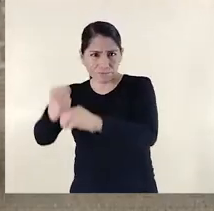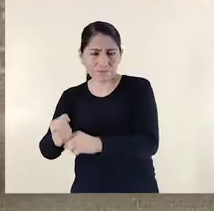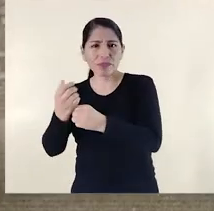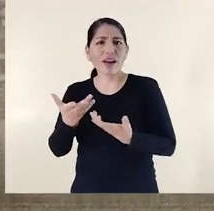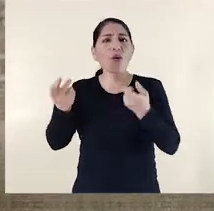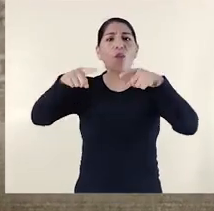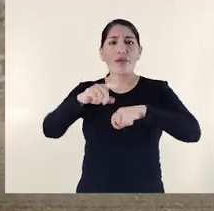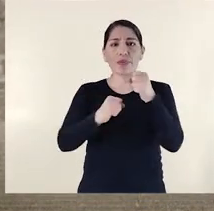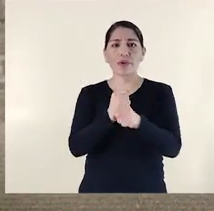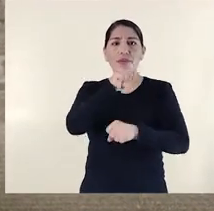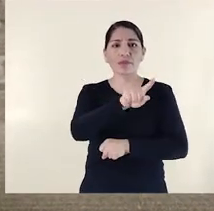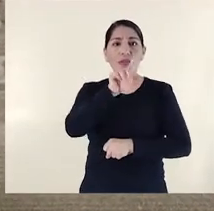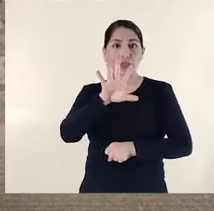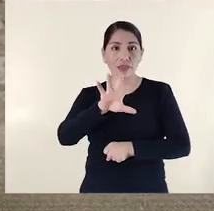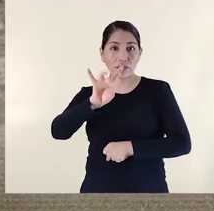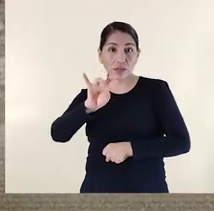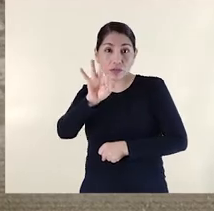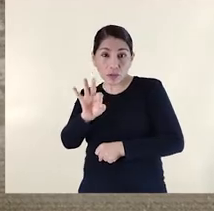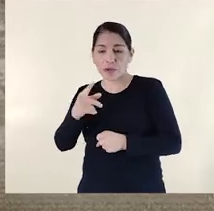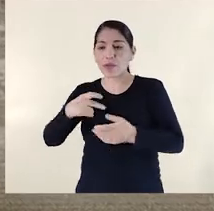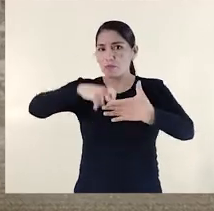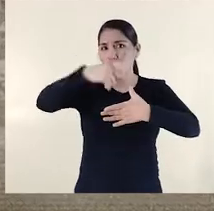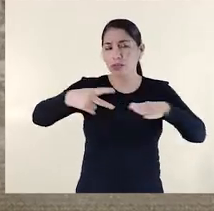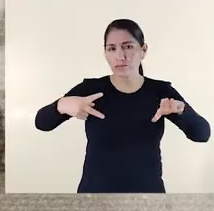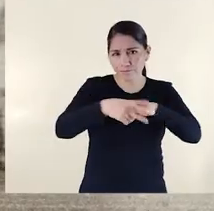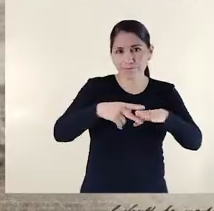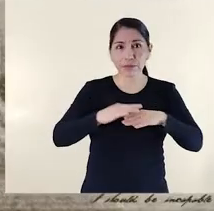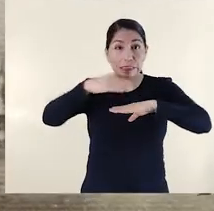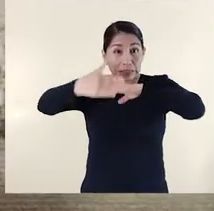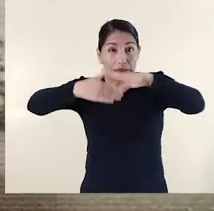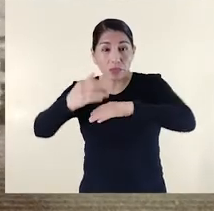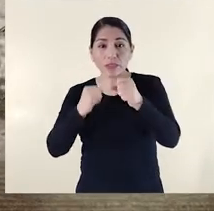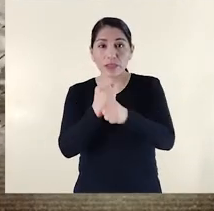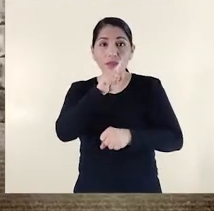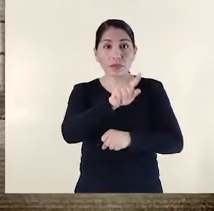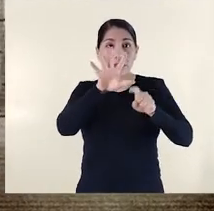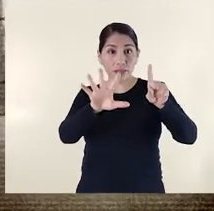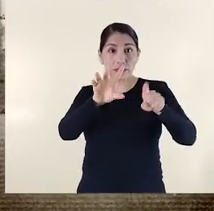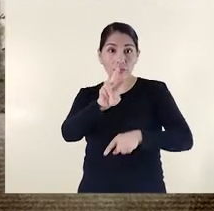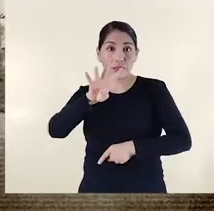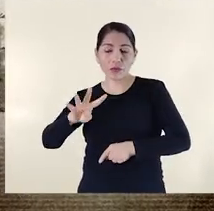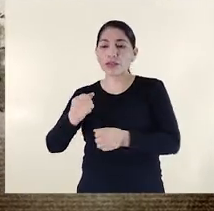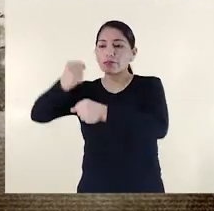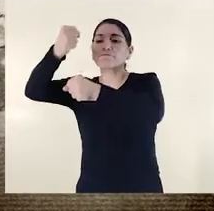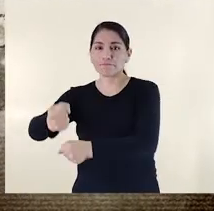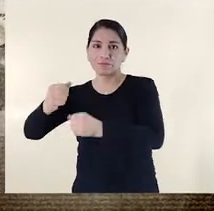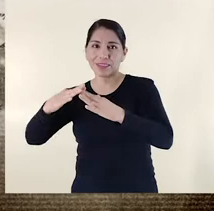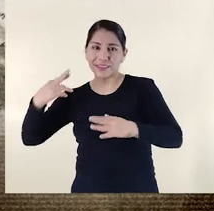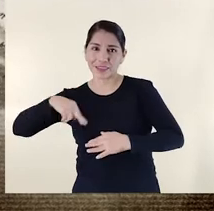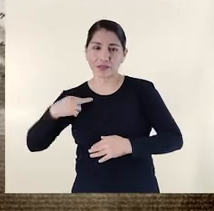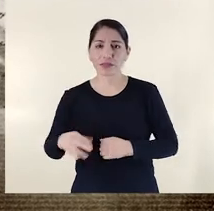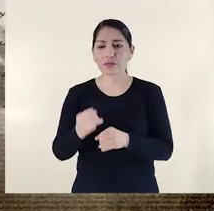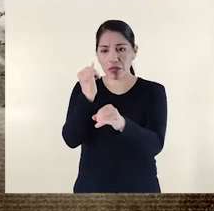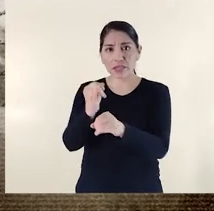religiosas dominicas data de 1589, el proyecto quedó trunco y es recién en 1624 que se funda